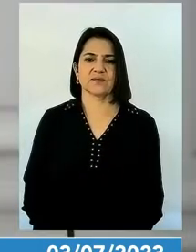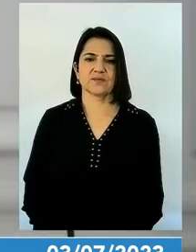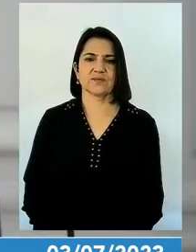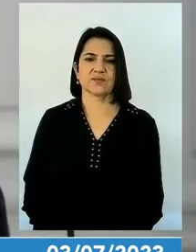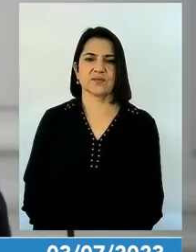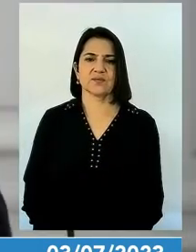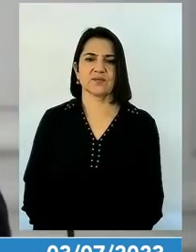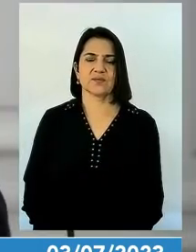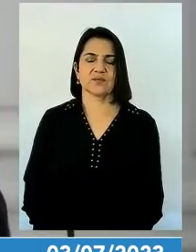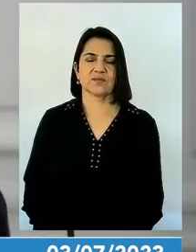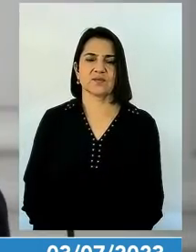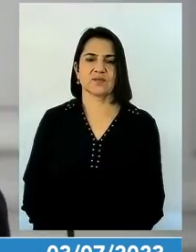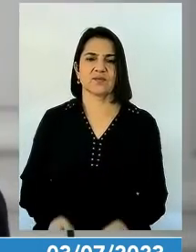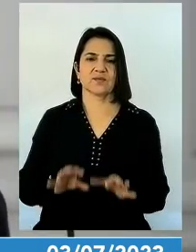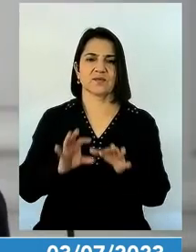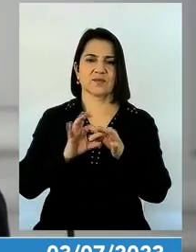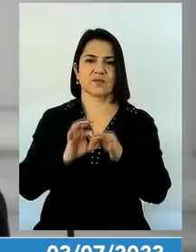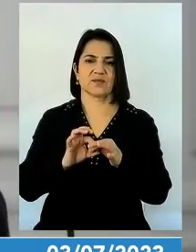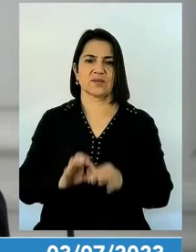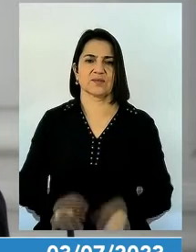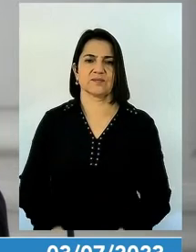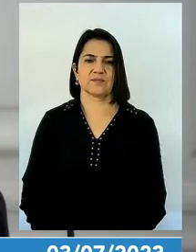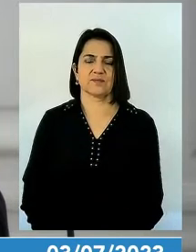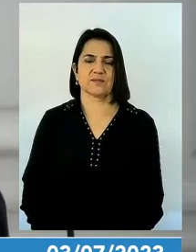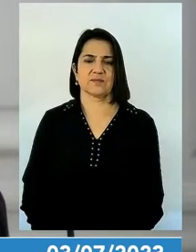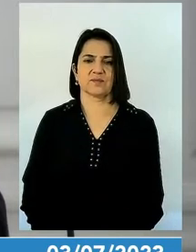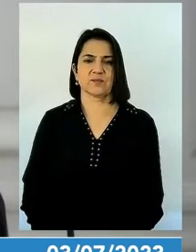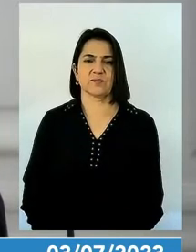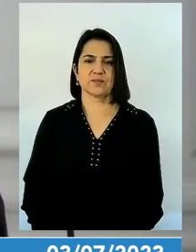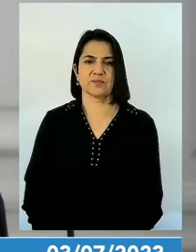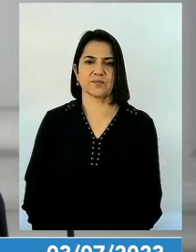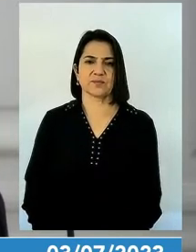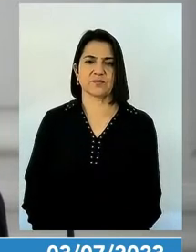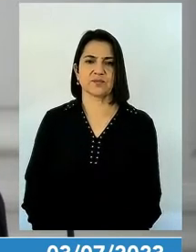Gracias, don Jorge Osandón.